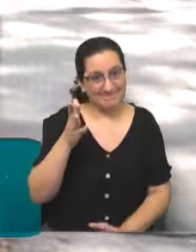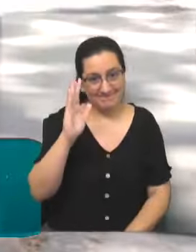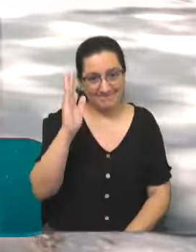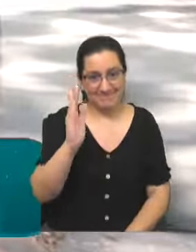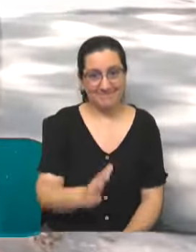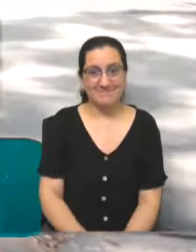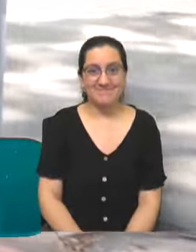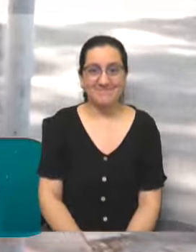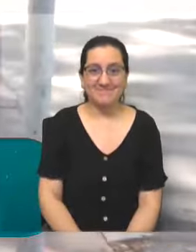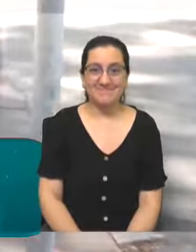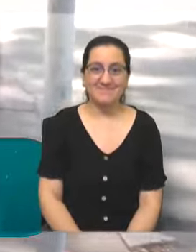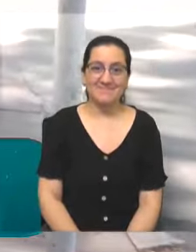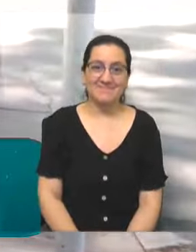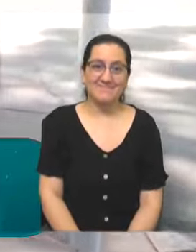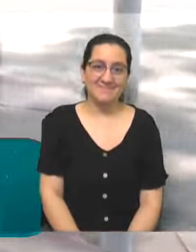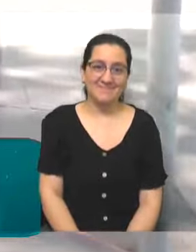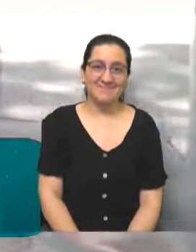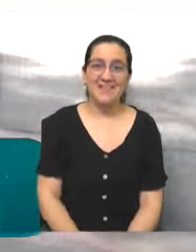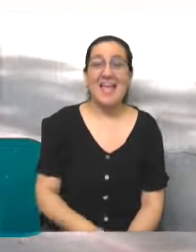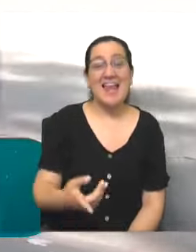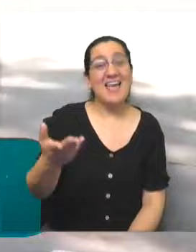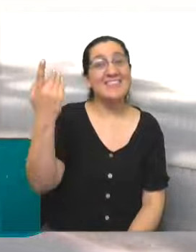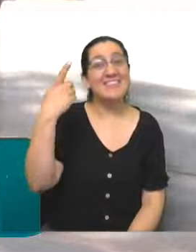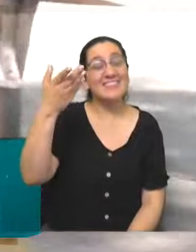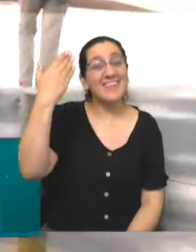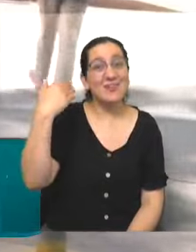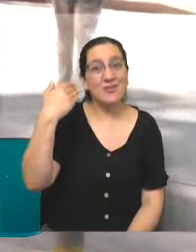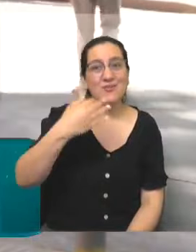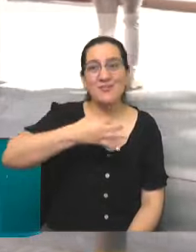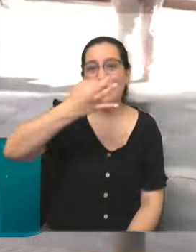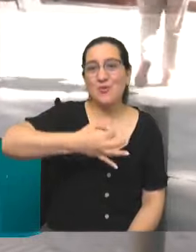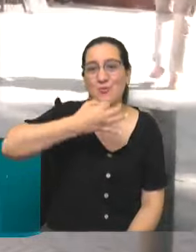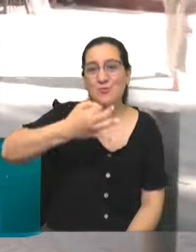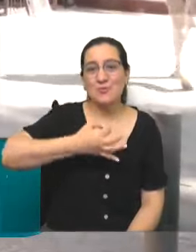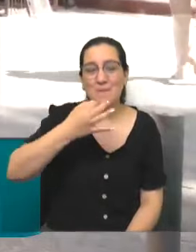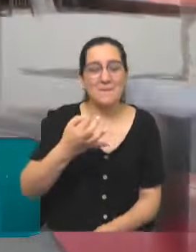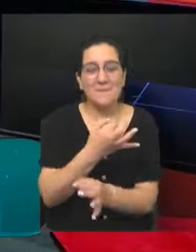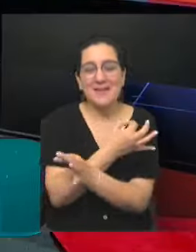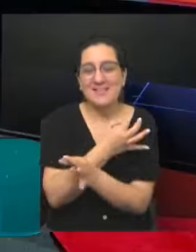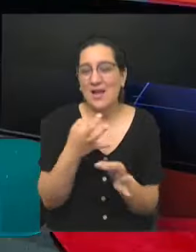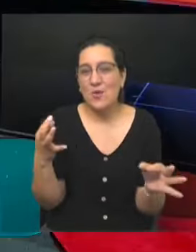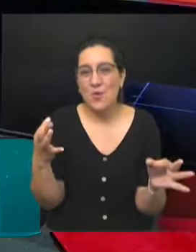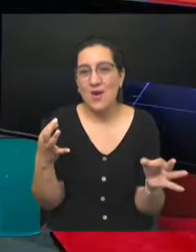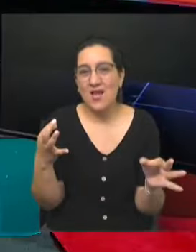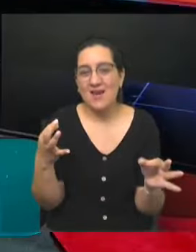iba apurada, metida. Había claro, tenido un discurso espectacular de la hermana de Ripoll y de pronto hace